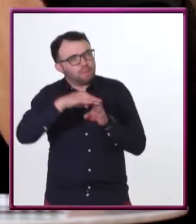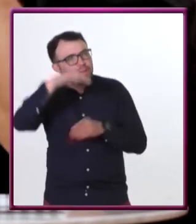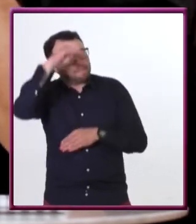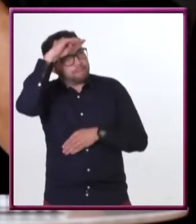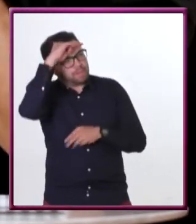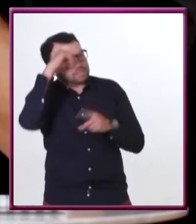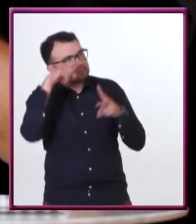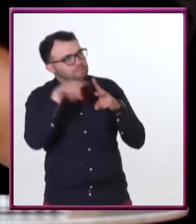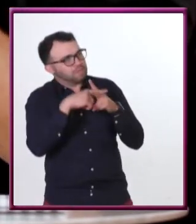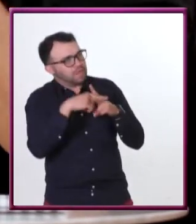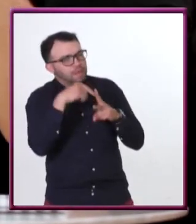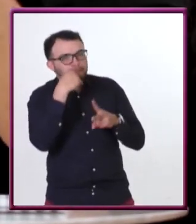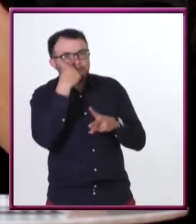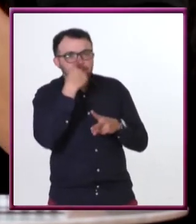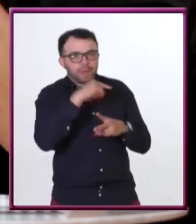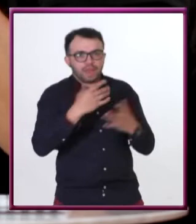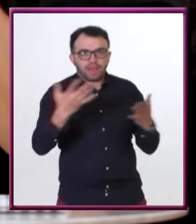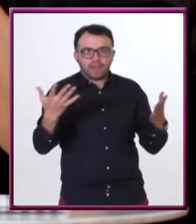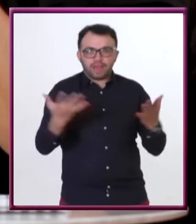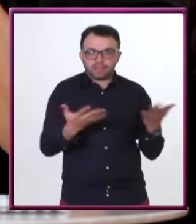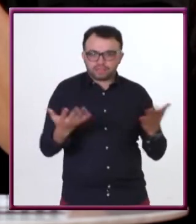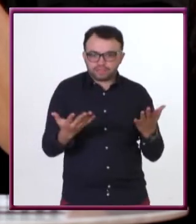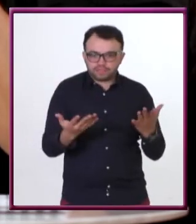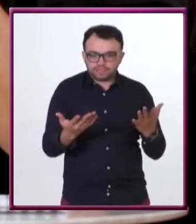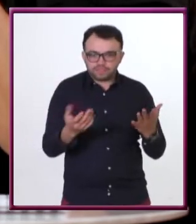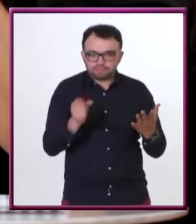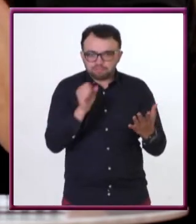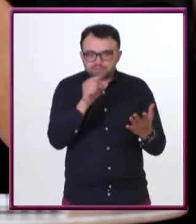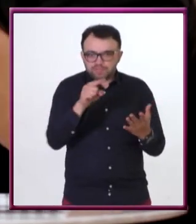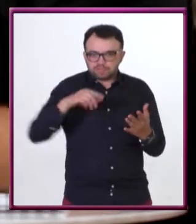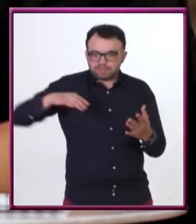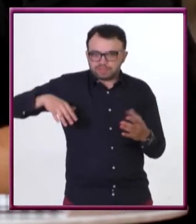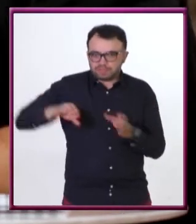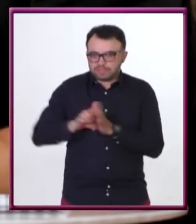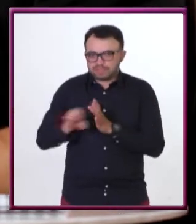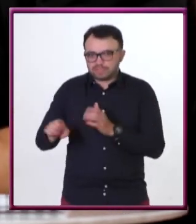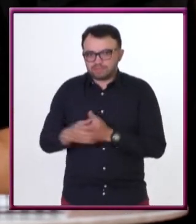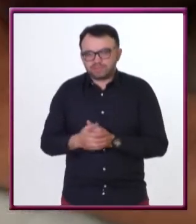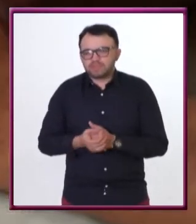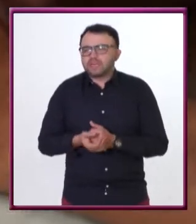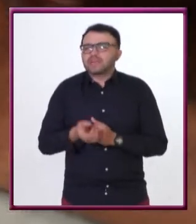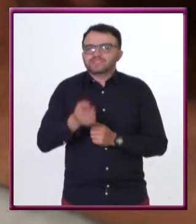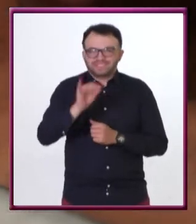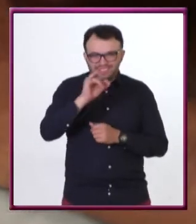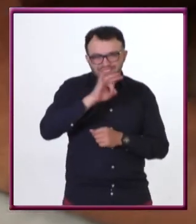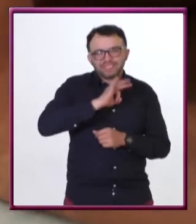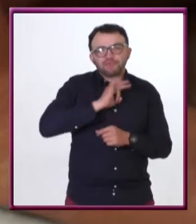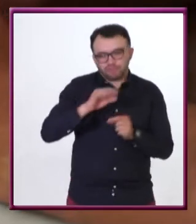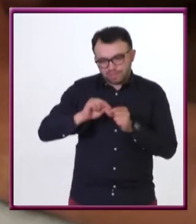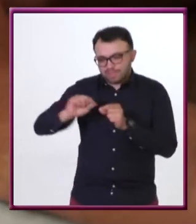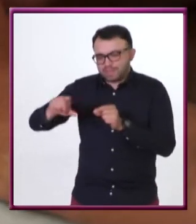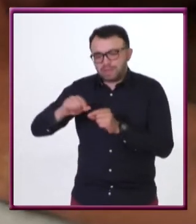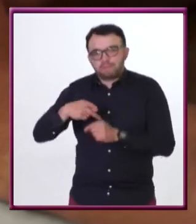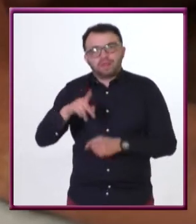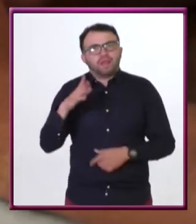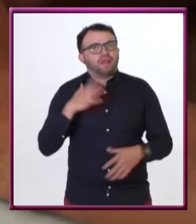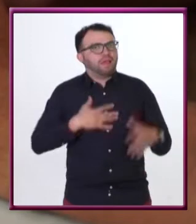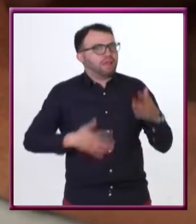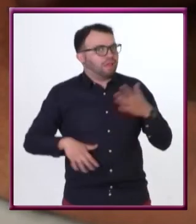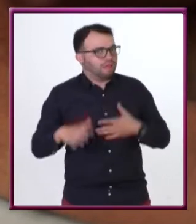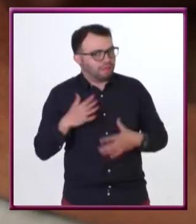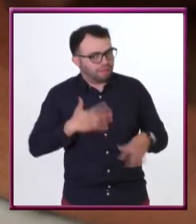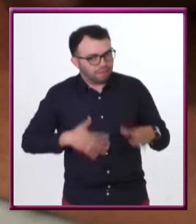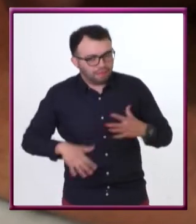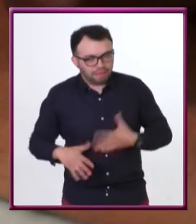matemático para hacer la cuenta. O sea, sí se puede hacer así, pero es muy cansado. Además, no tendríamos el trigo suficiente y además habría que